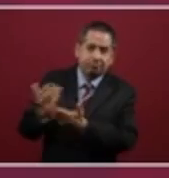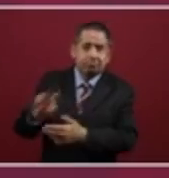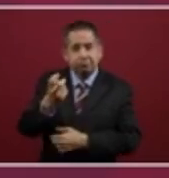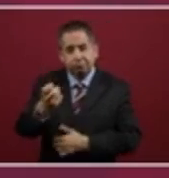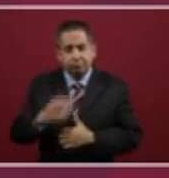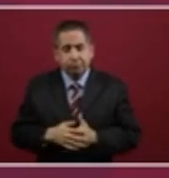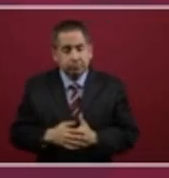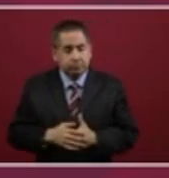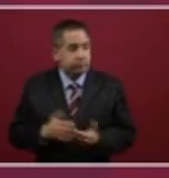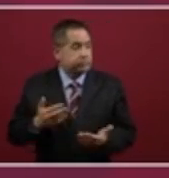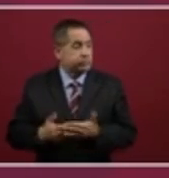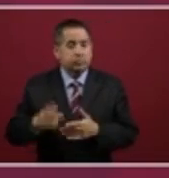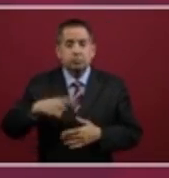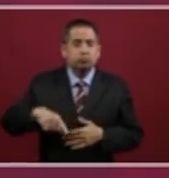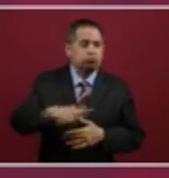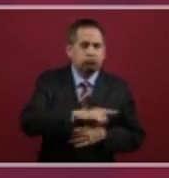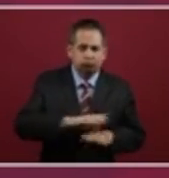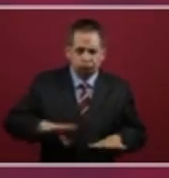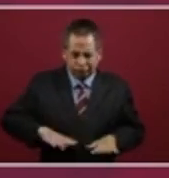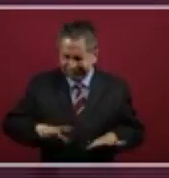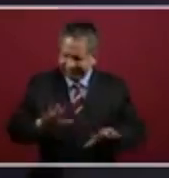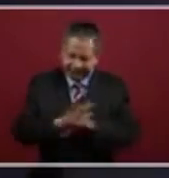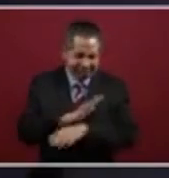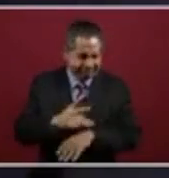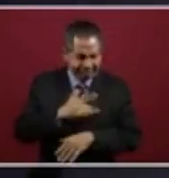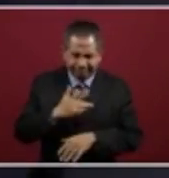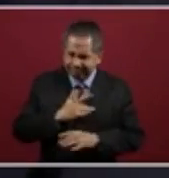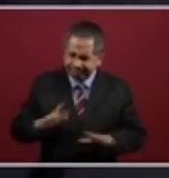una actitud renovada.